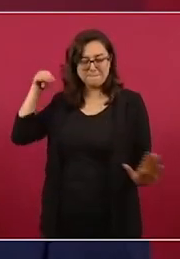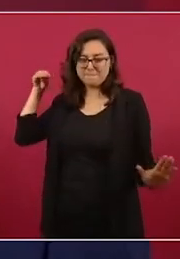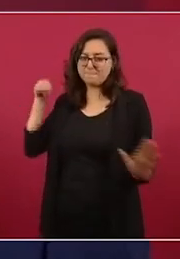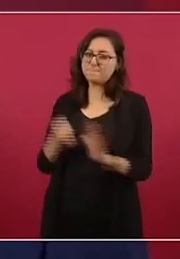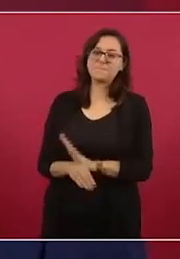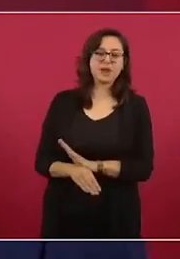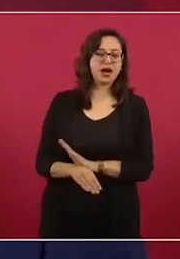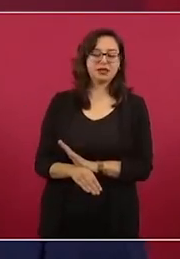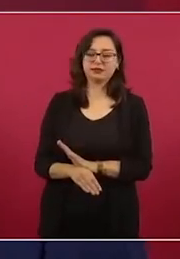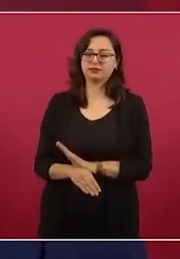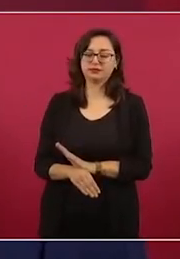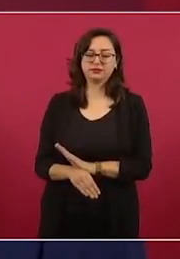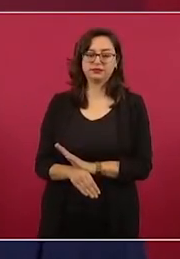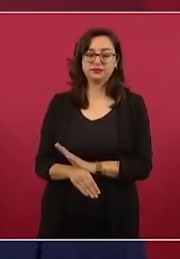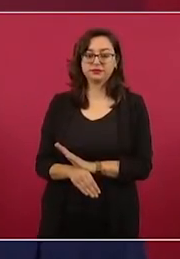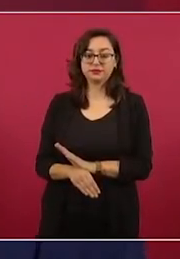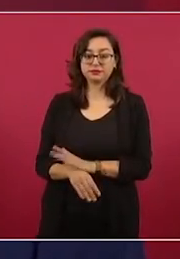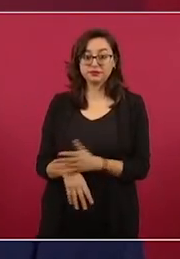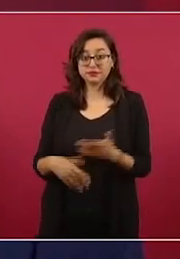solo se puede enfrentar